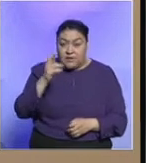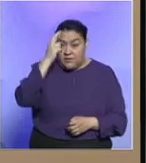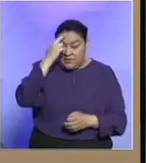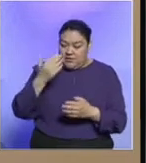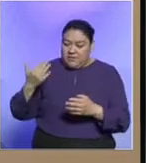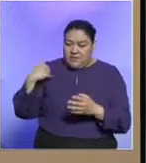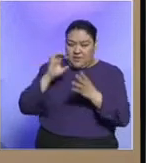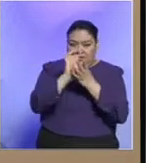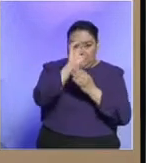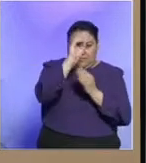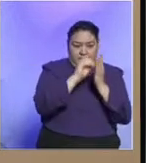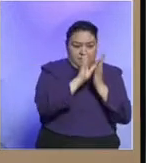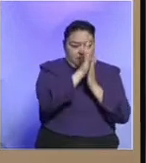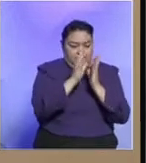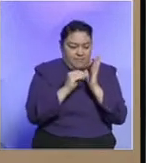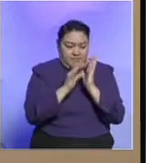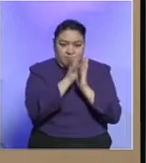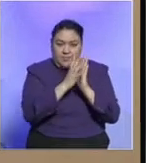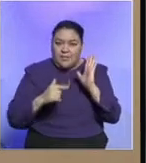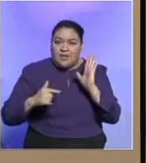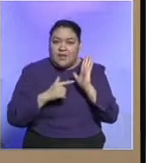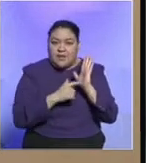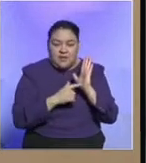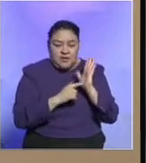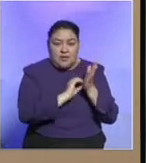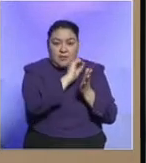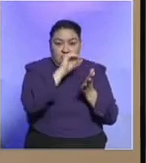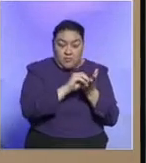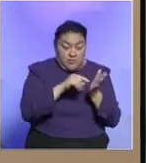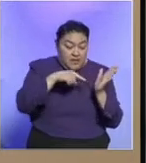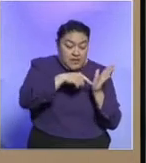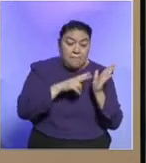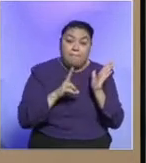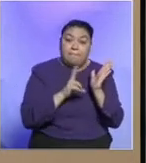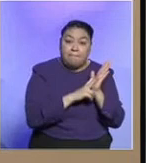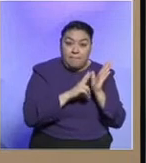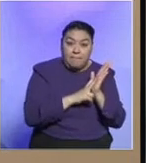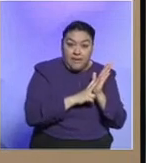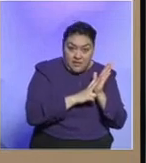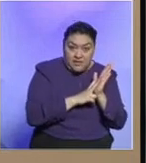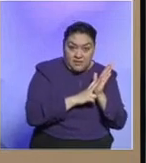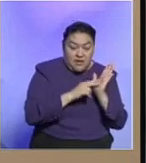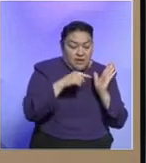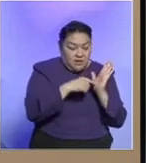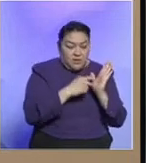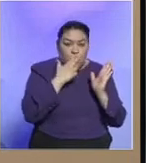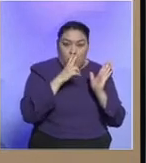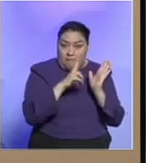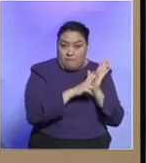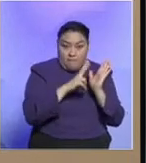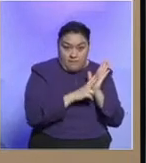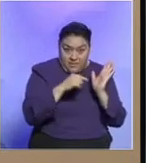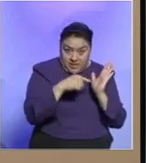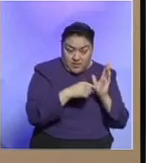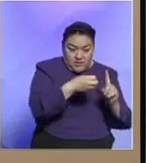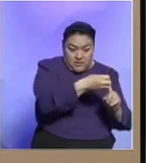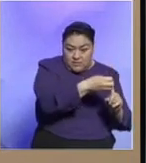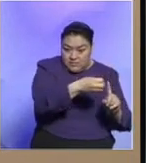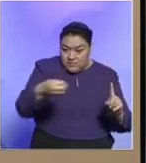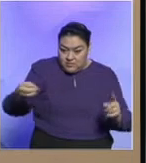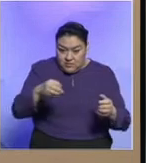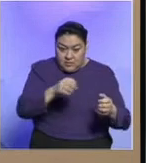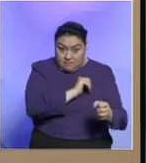recientes reformas a la Constitución es vigente, son válidas, es un proceso electoral que